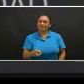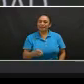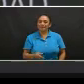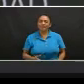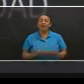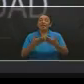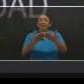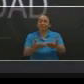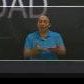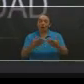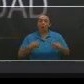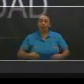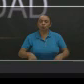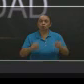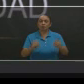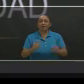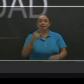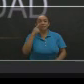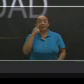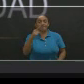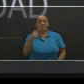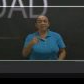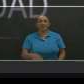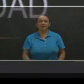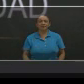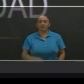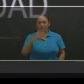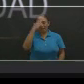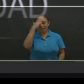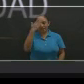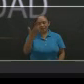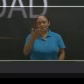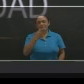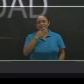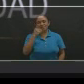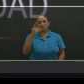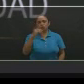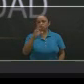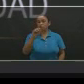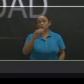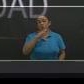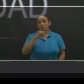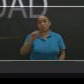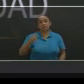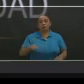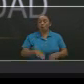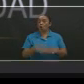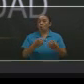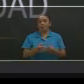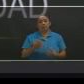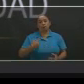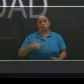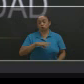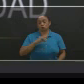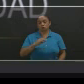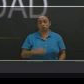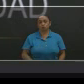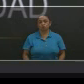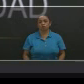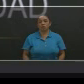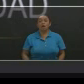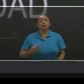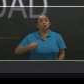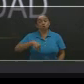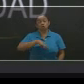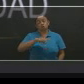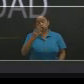da oportunidades. Mire, gracias a Dios que Dios no es como nosotros, en el sentido de que